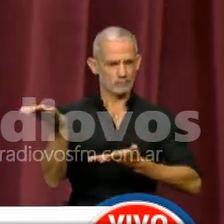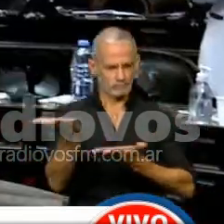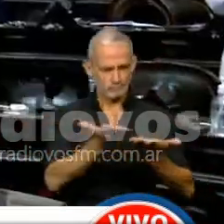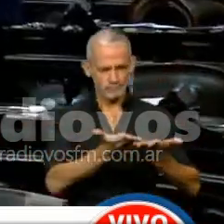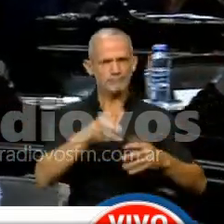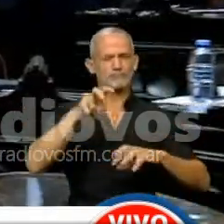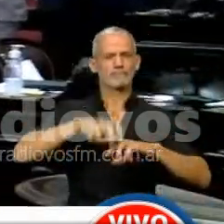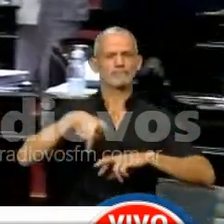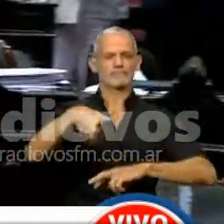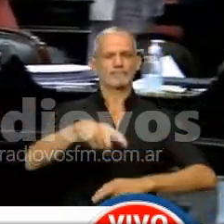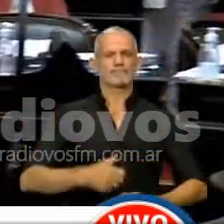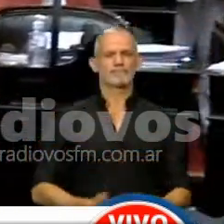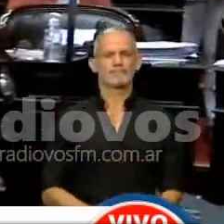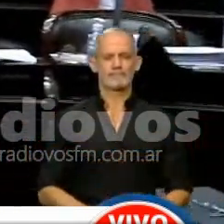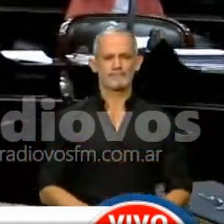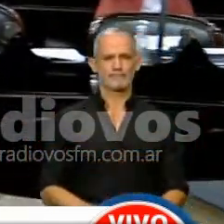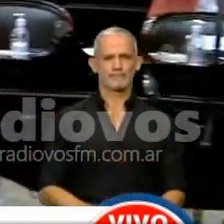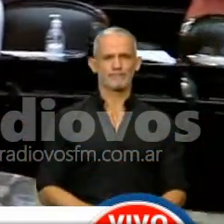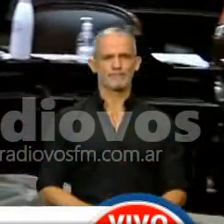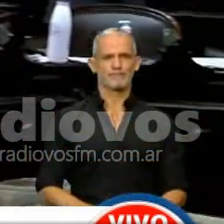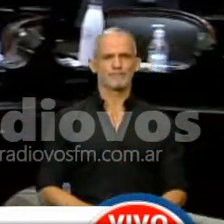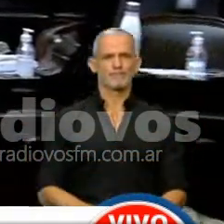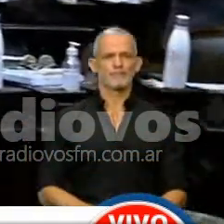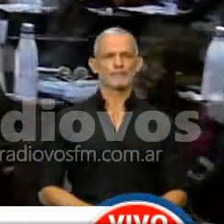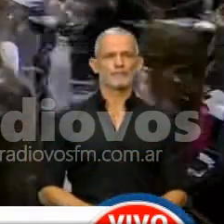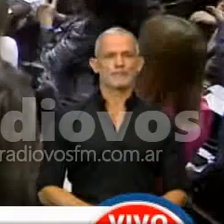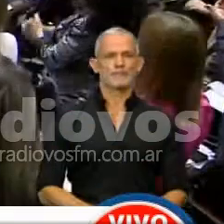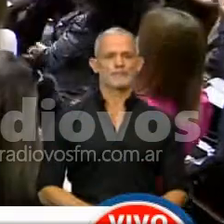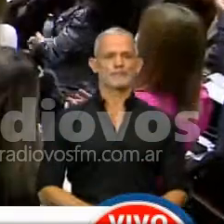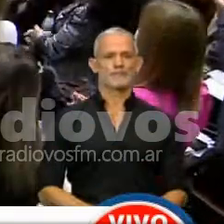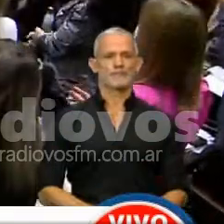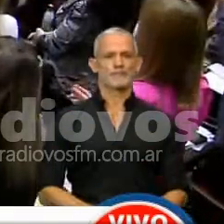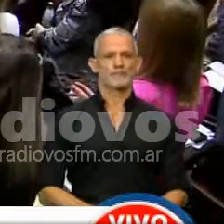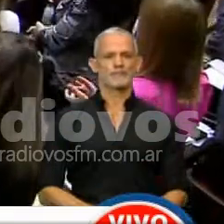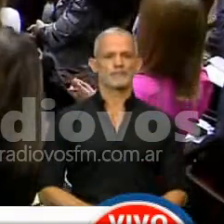ocupar su banca. Invito al